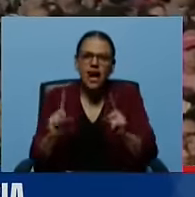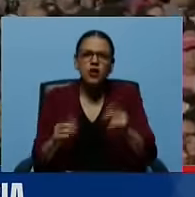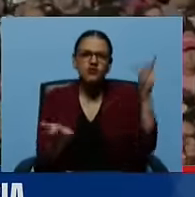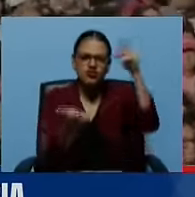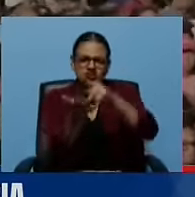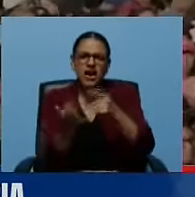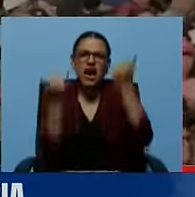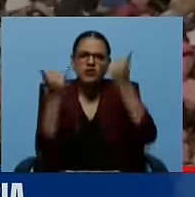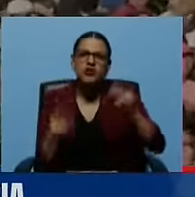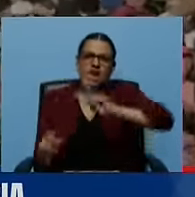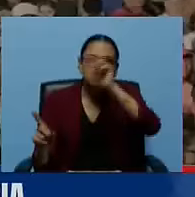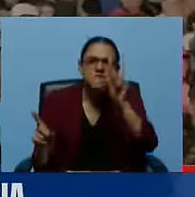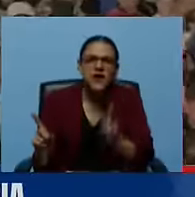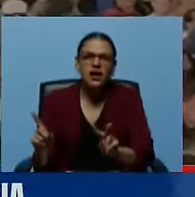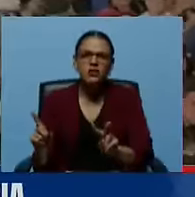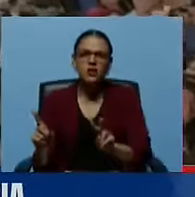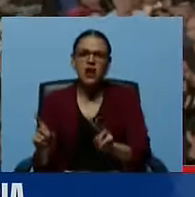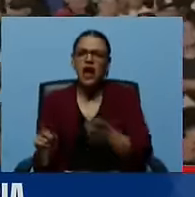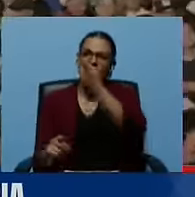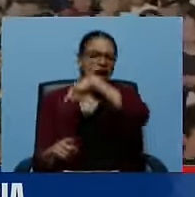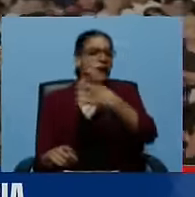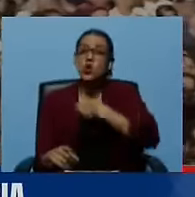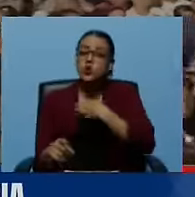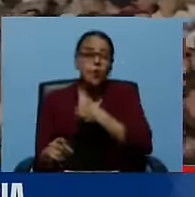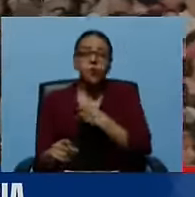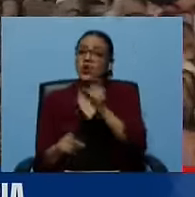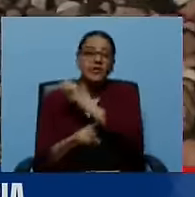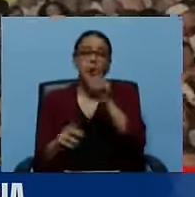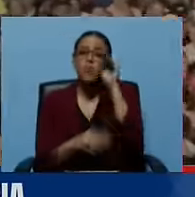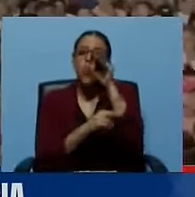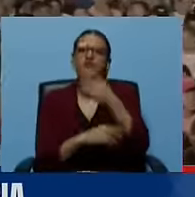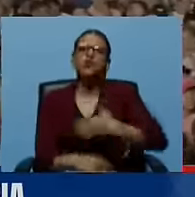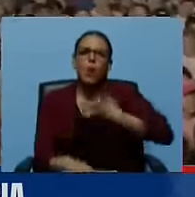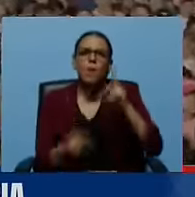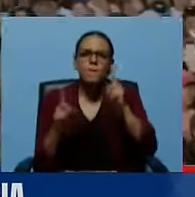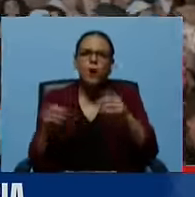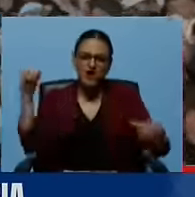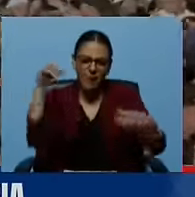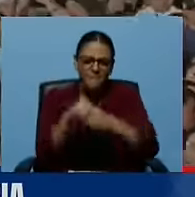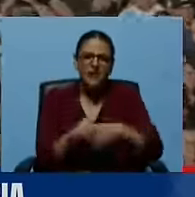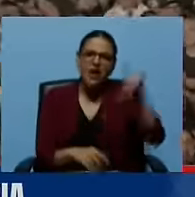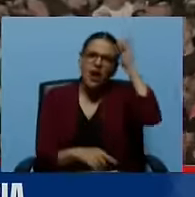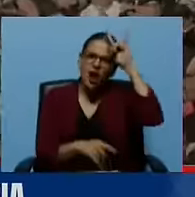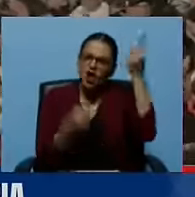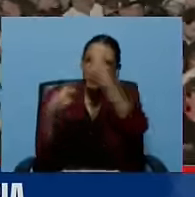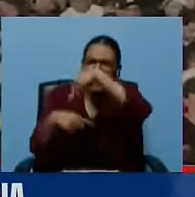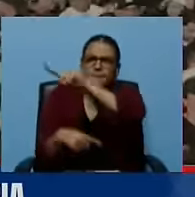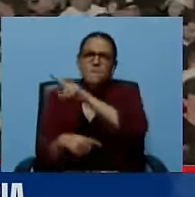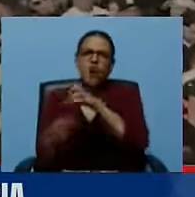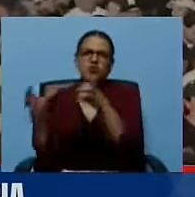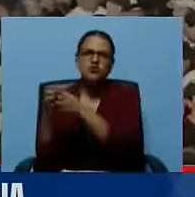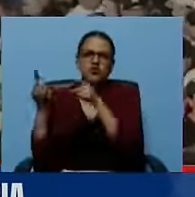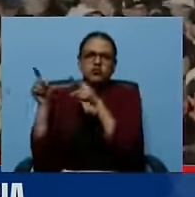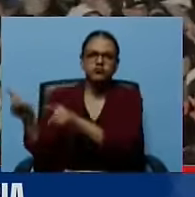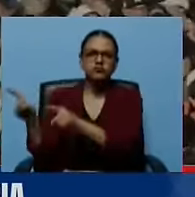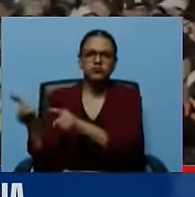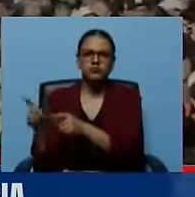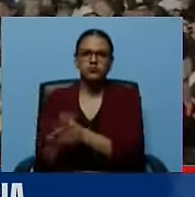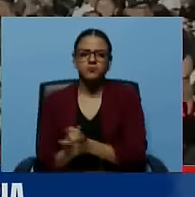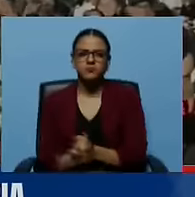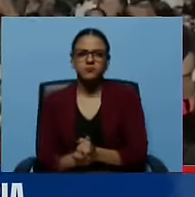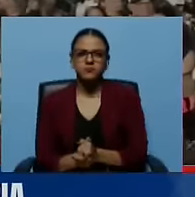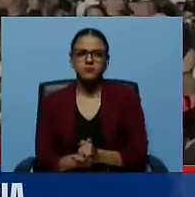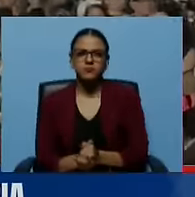llegaron para Venezuela. No han podido ni podrán los demonios ni las demonias.